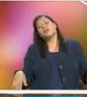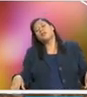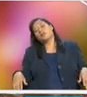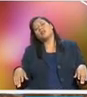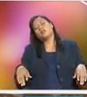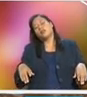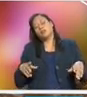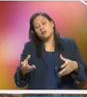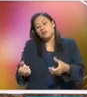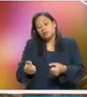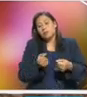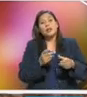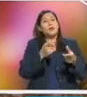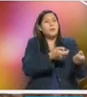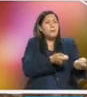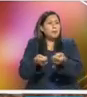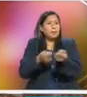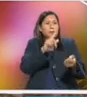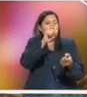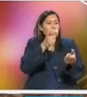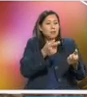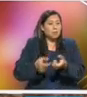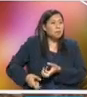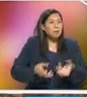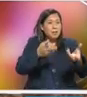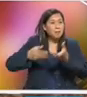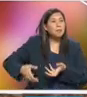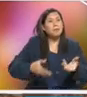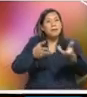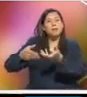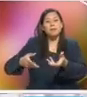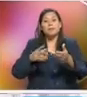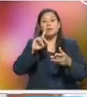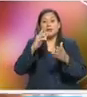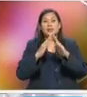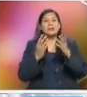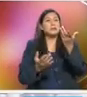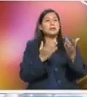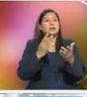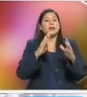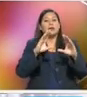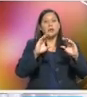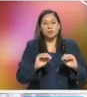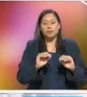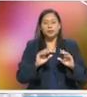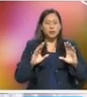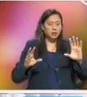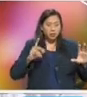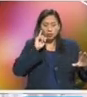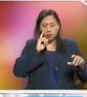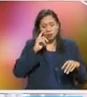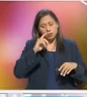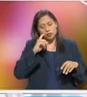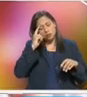también ayudaron a apagar el fuego y a que no se incendiara la casa. Cuando doña Clarisa recobró